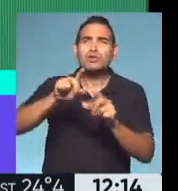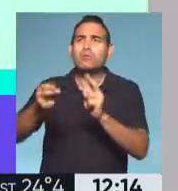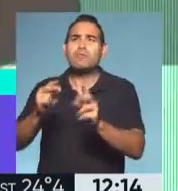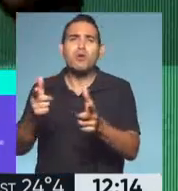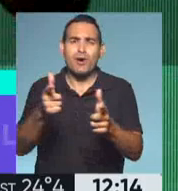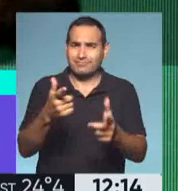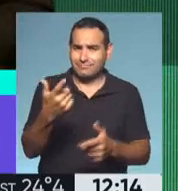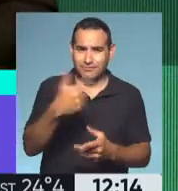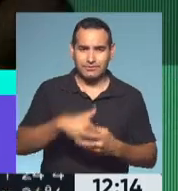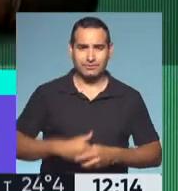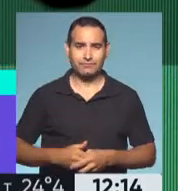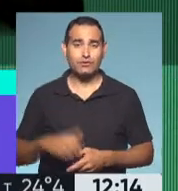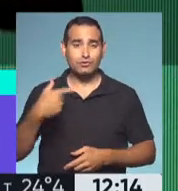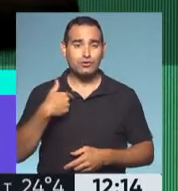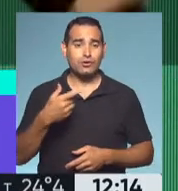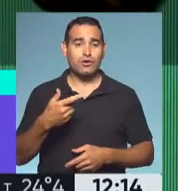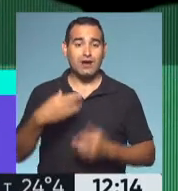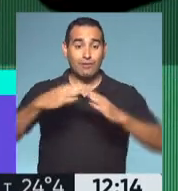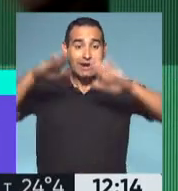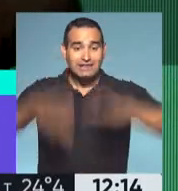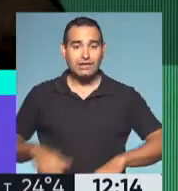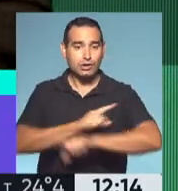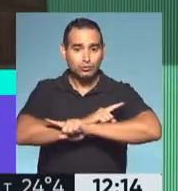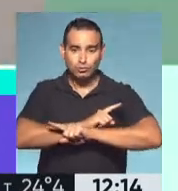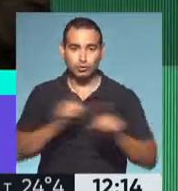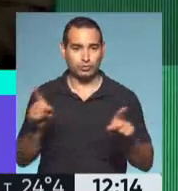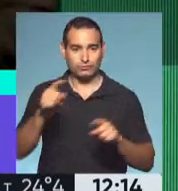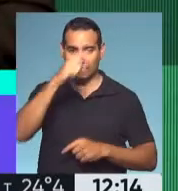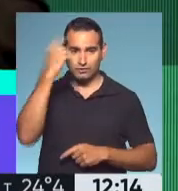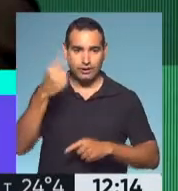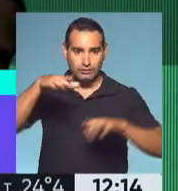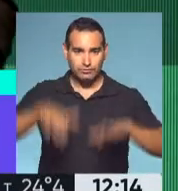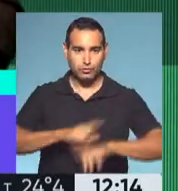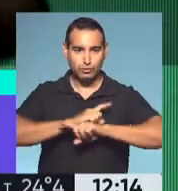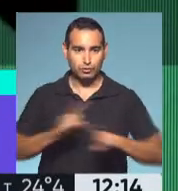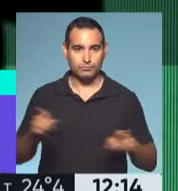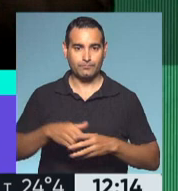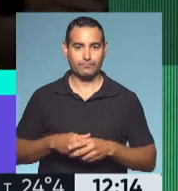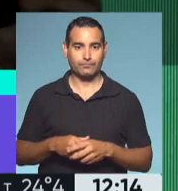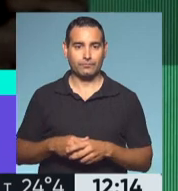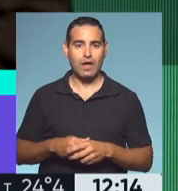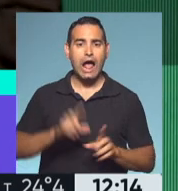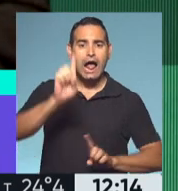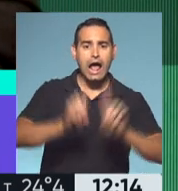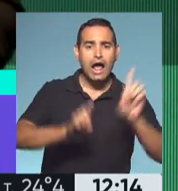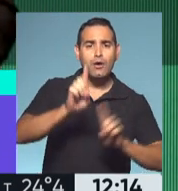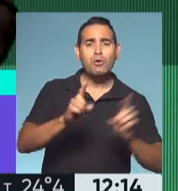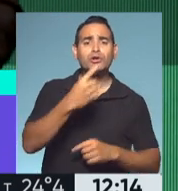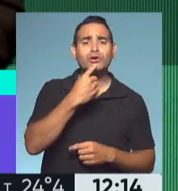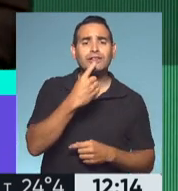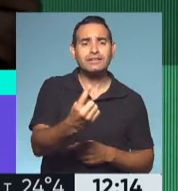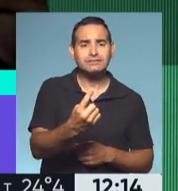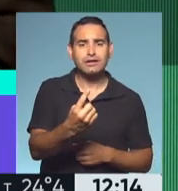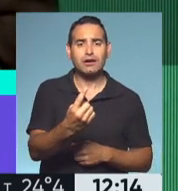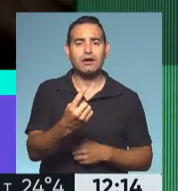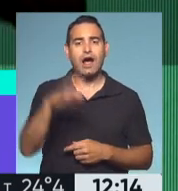gente. Un lockdown nacional. No va a haber lockdown nacional. Como algunos ousam dizer por ahí